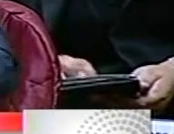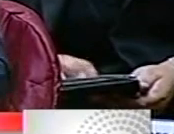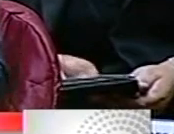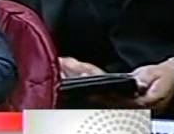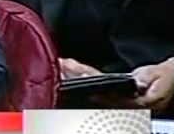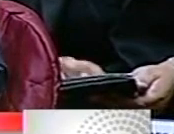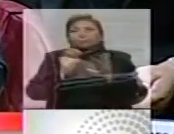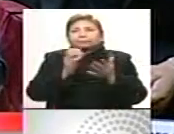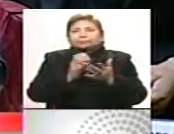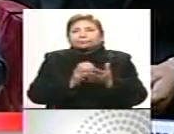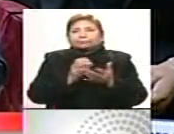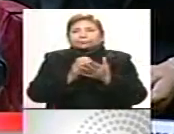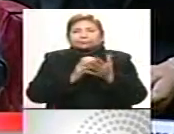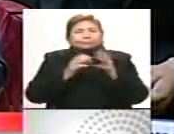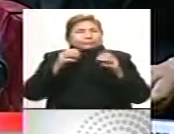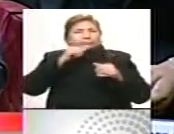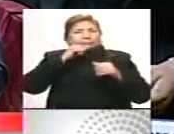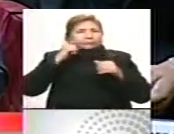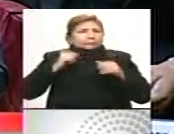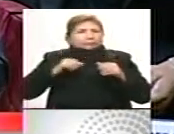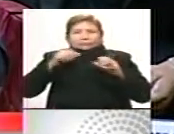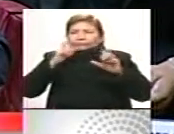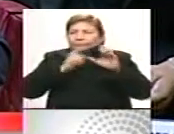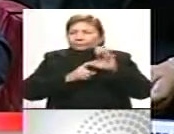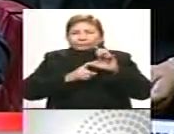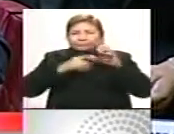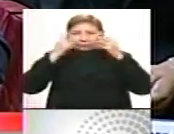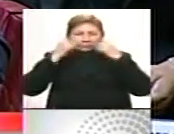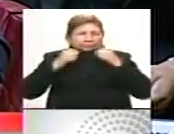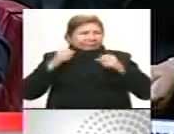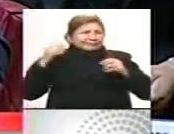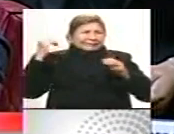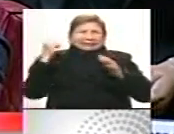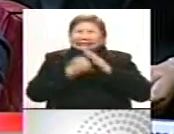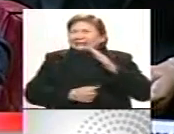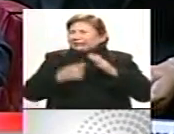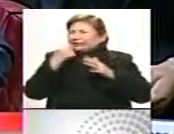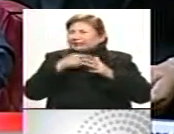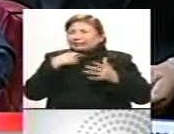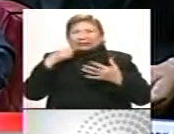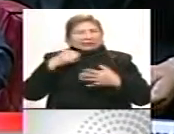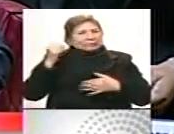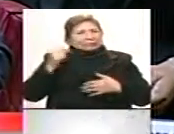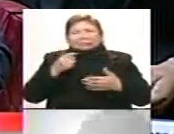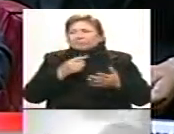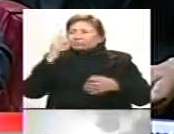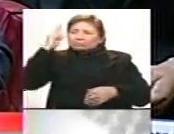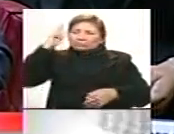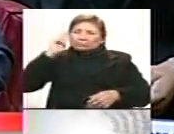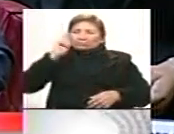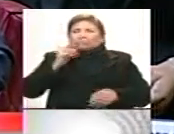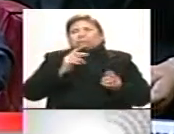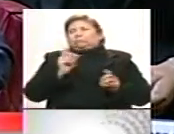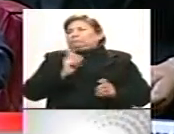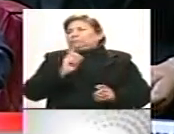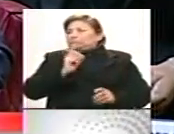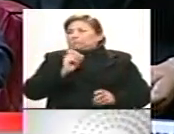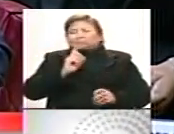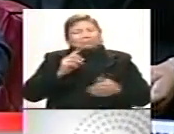La tolerancia con el terrorismo es un acto suicida y precisamente por eso no